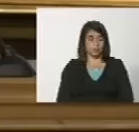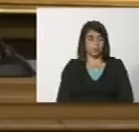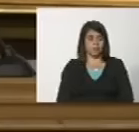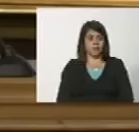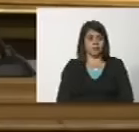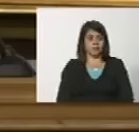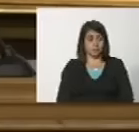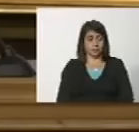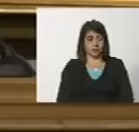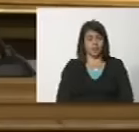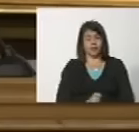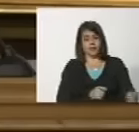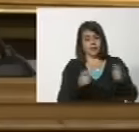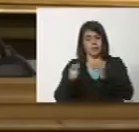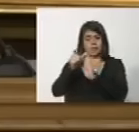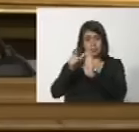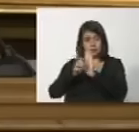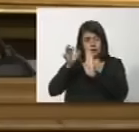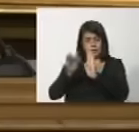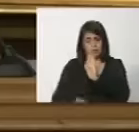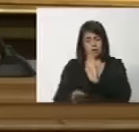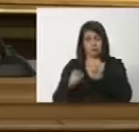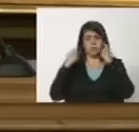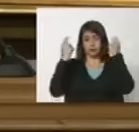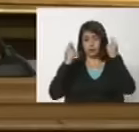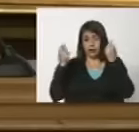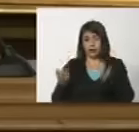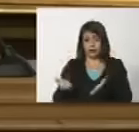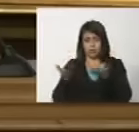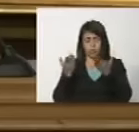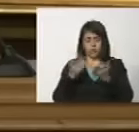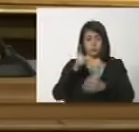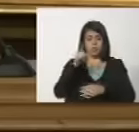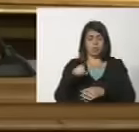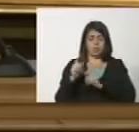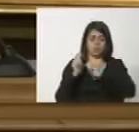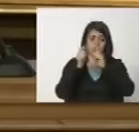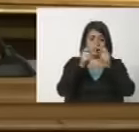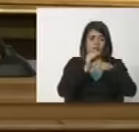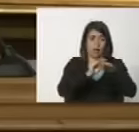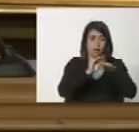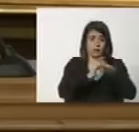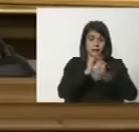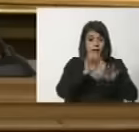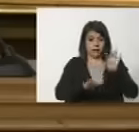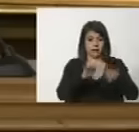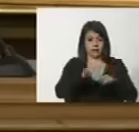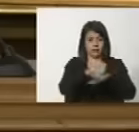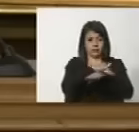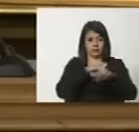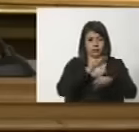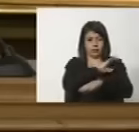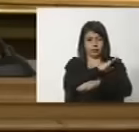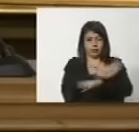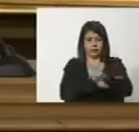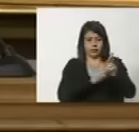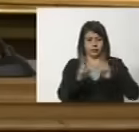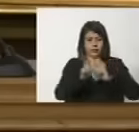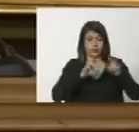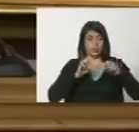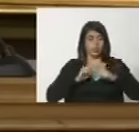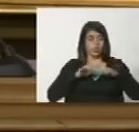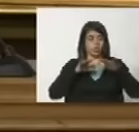Venezuela. Se remite a la Gaceta Oficial a los fines de su publicación y se notifica por secretaría al Ministerio del Poder Popular para